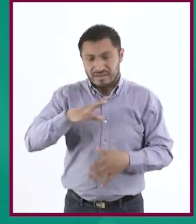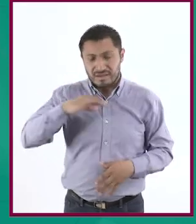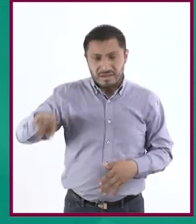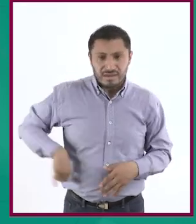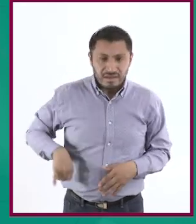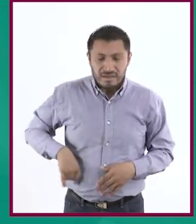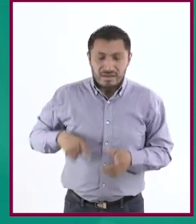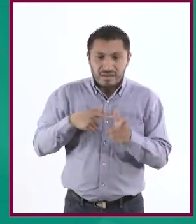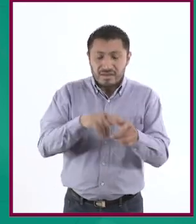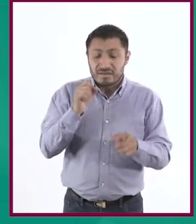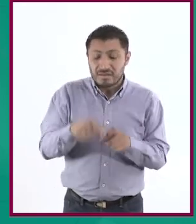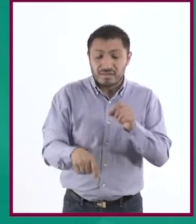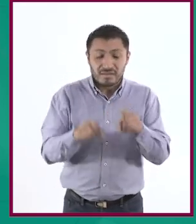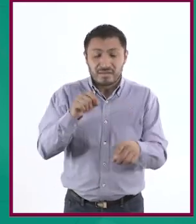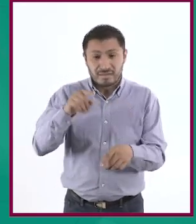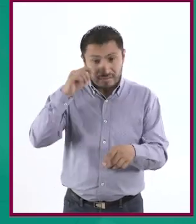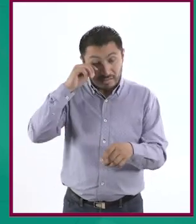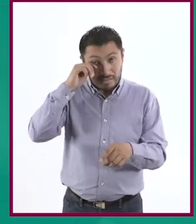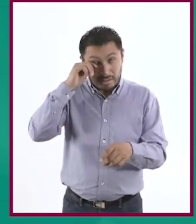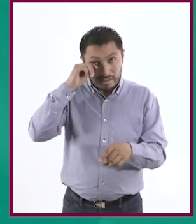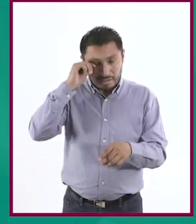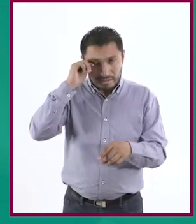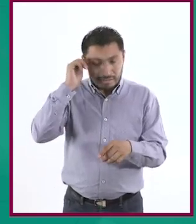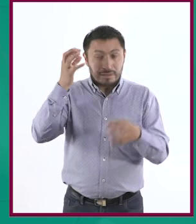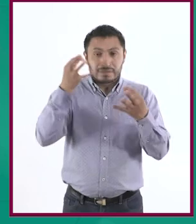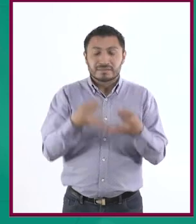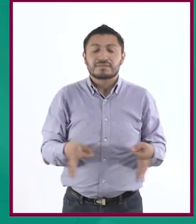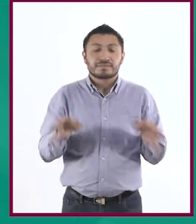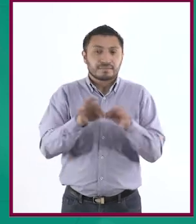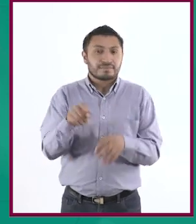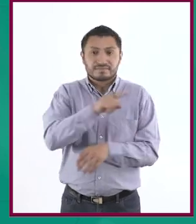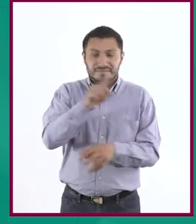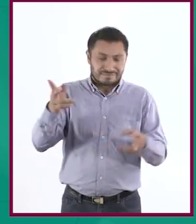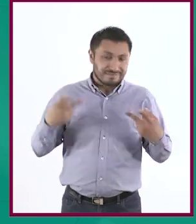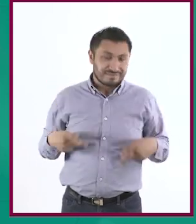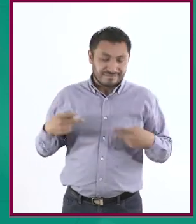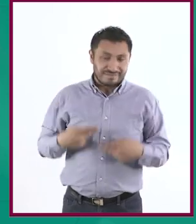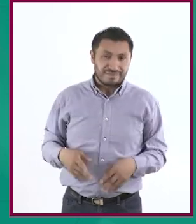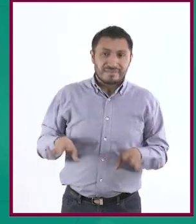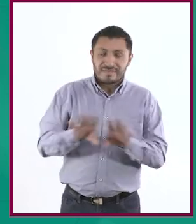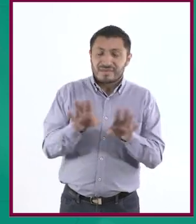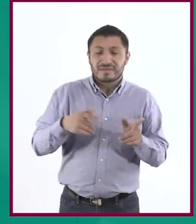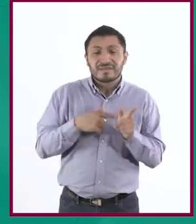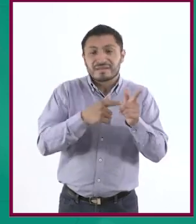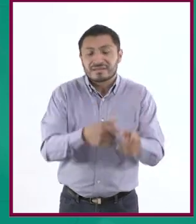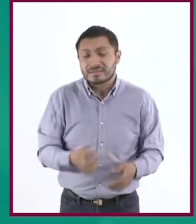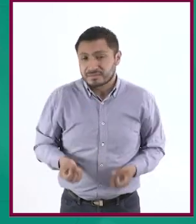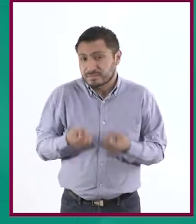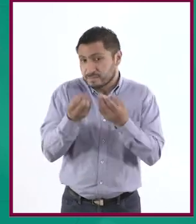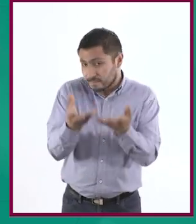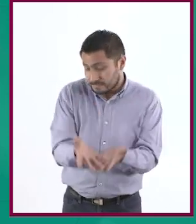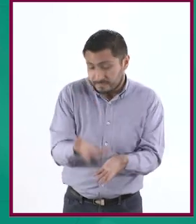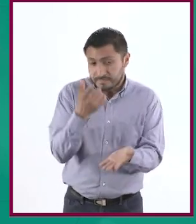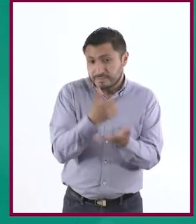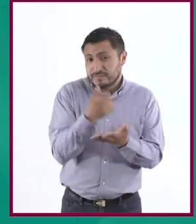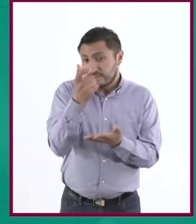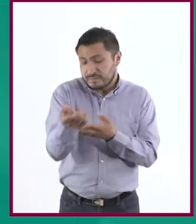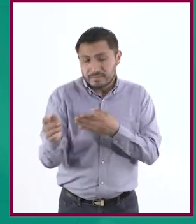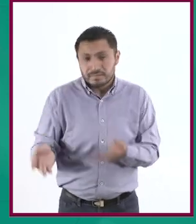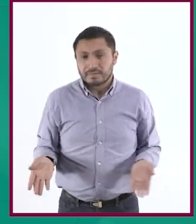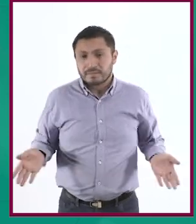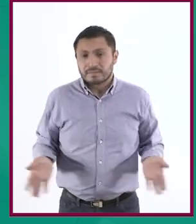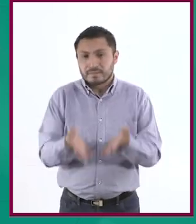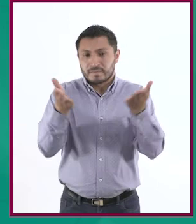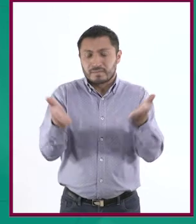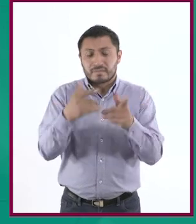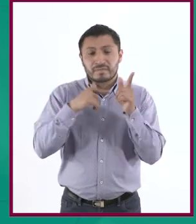seguirlo sembrando. Entonces, es importante que esos productores pues también se les compense y se les promueva para que